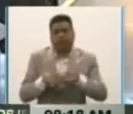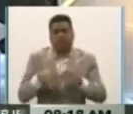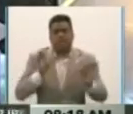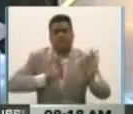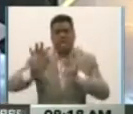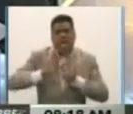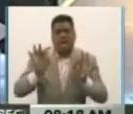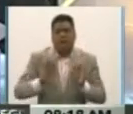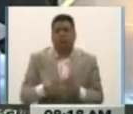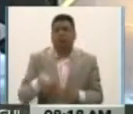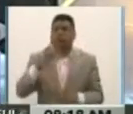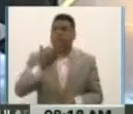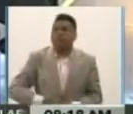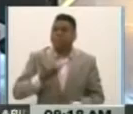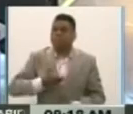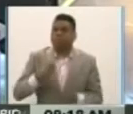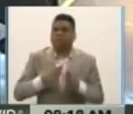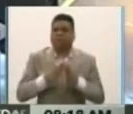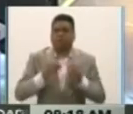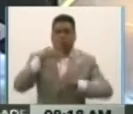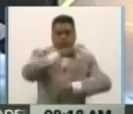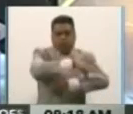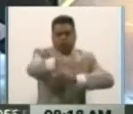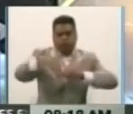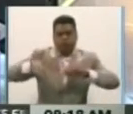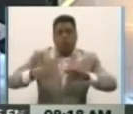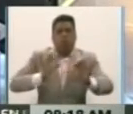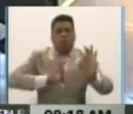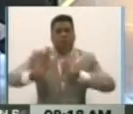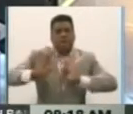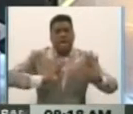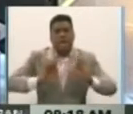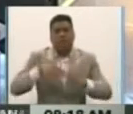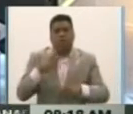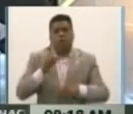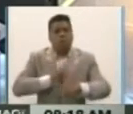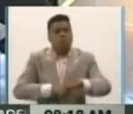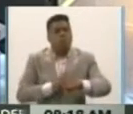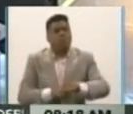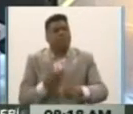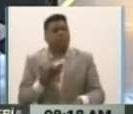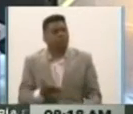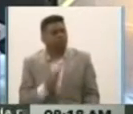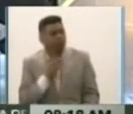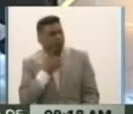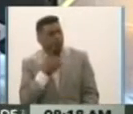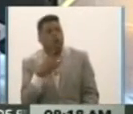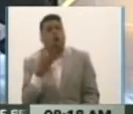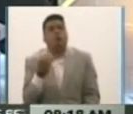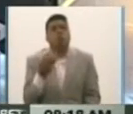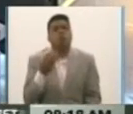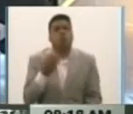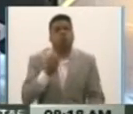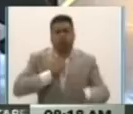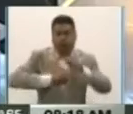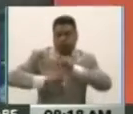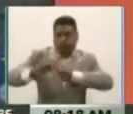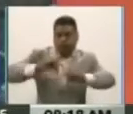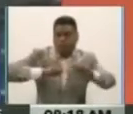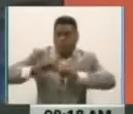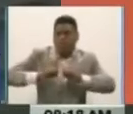jornada importante para los estados. Es decir, que se convirtieron en momentos de muchísimo movimiento, de